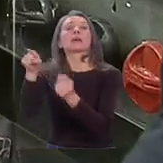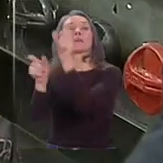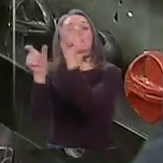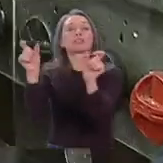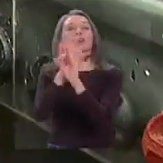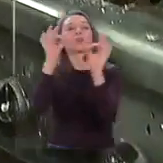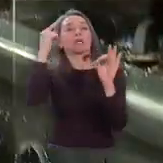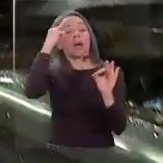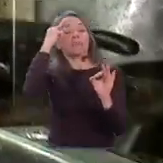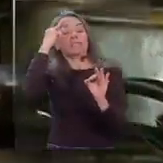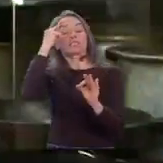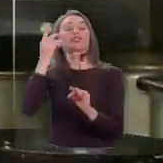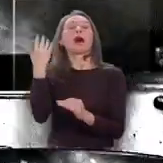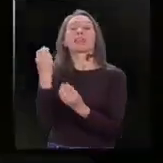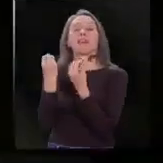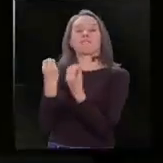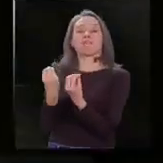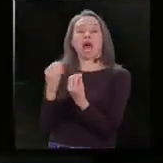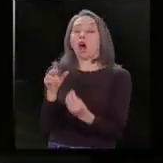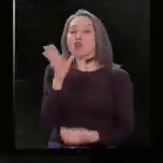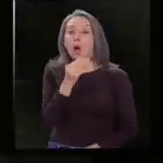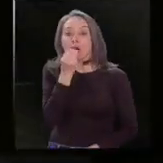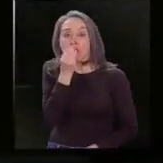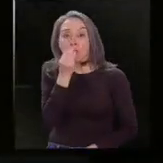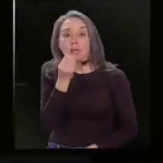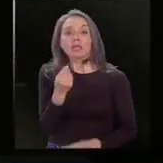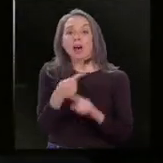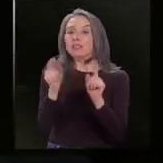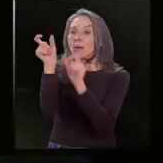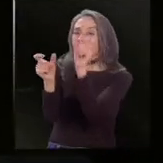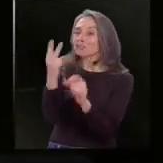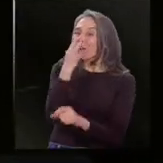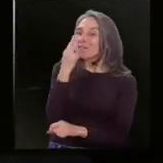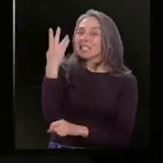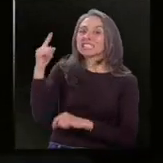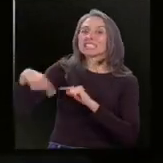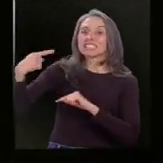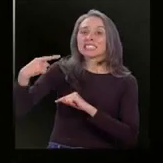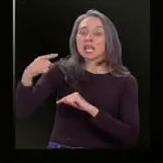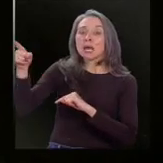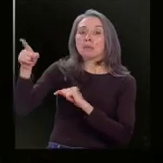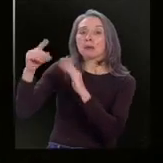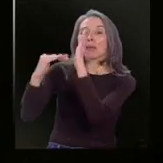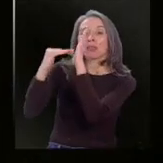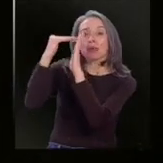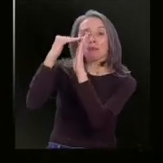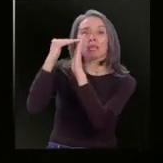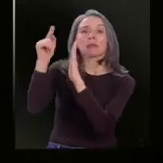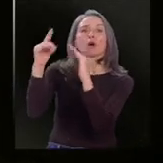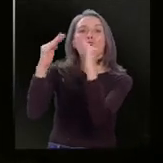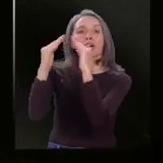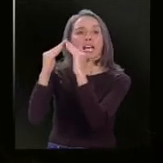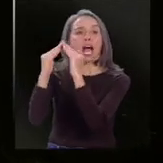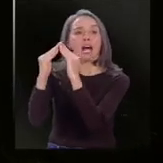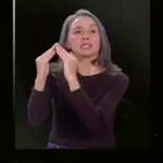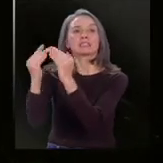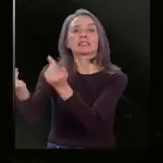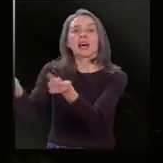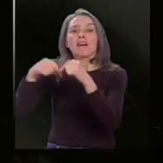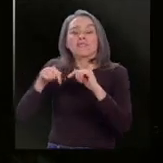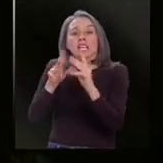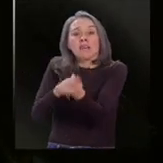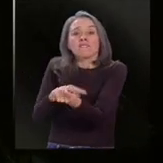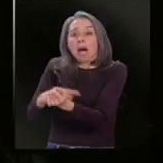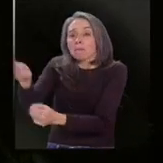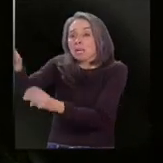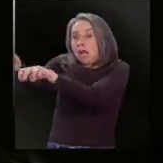imaginaron faltaría el alimento. Es distinto ver a gente que uno ve que viene de un departamento, de una casa, que viene con la familia y viene con una vergüenza